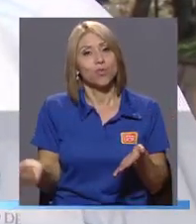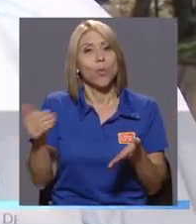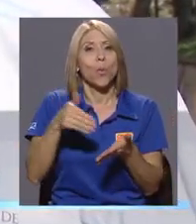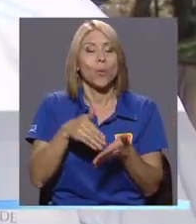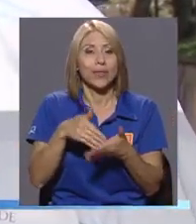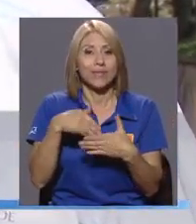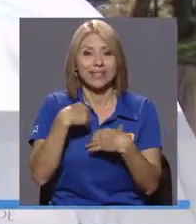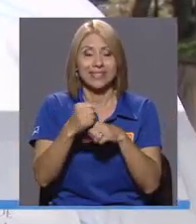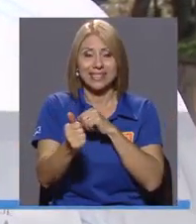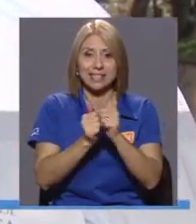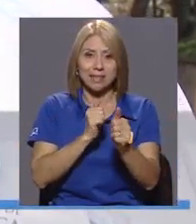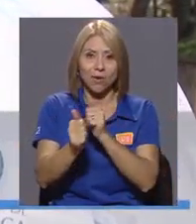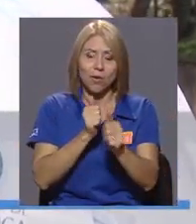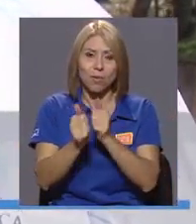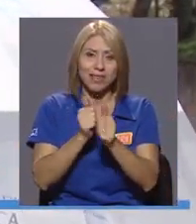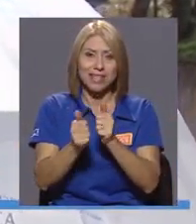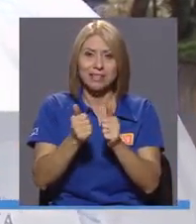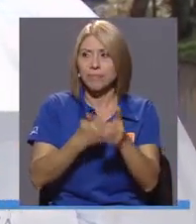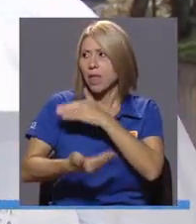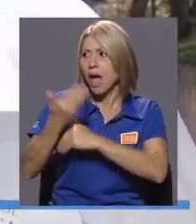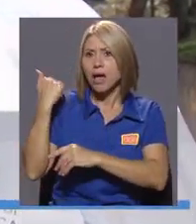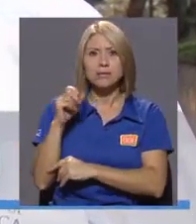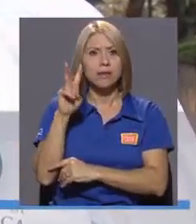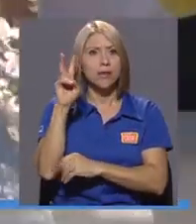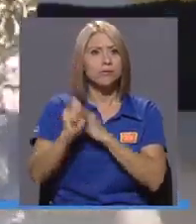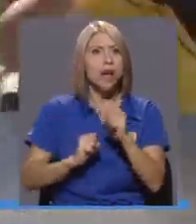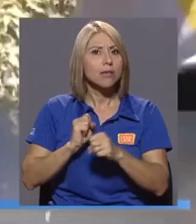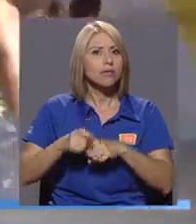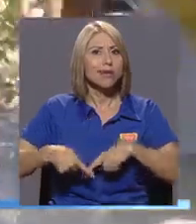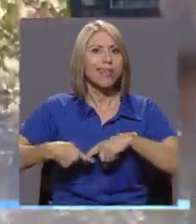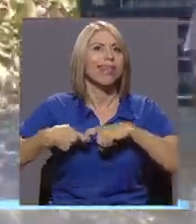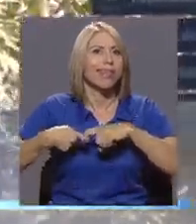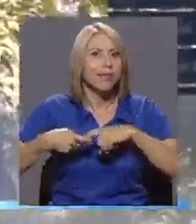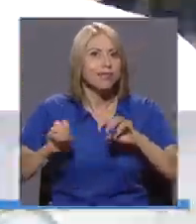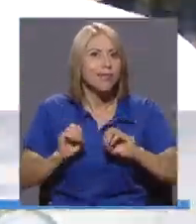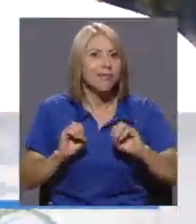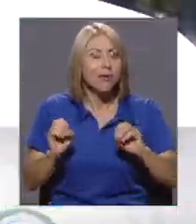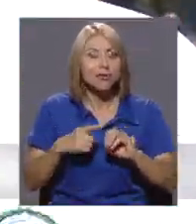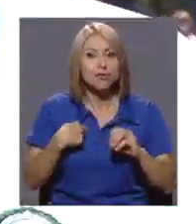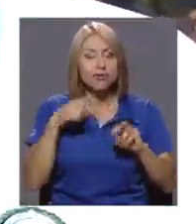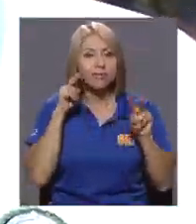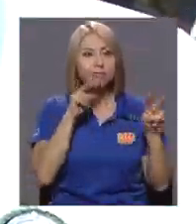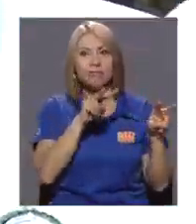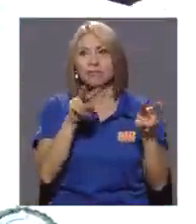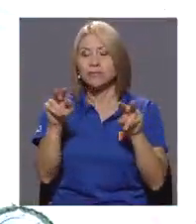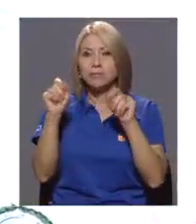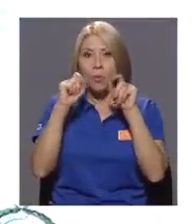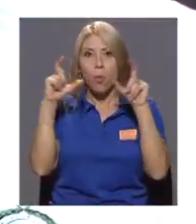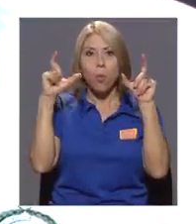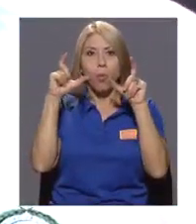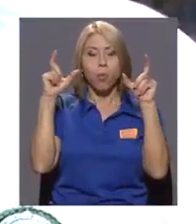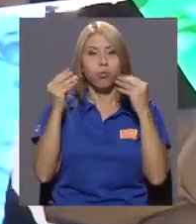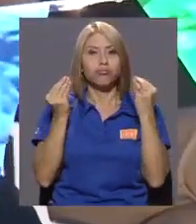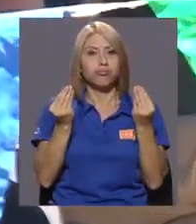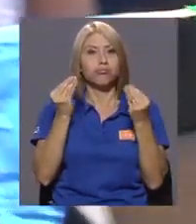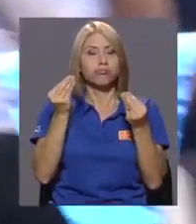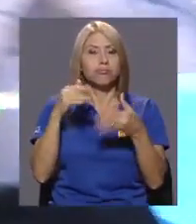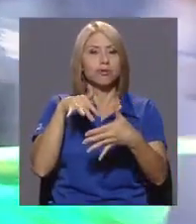realizar una competencia que hace 2 años no la hacíamos, impresionado con la cantidad de estudiantes que participaron.